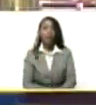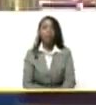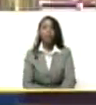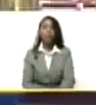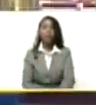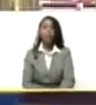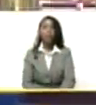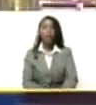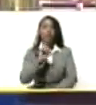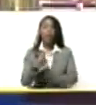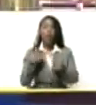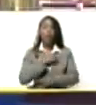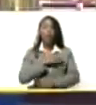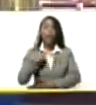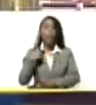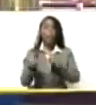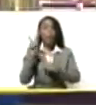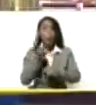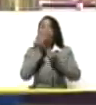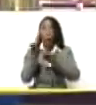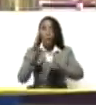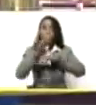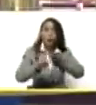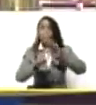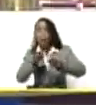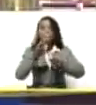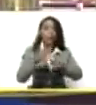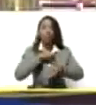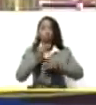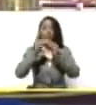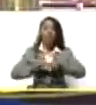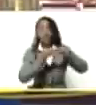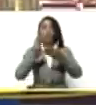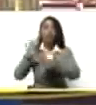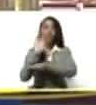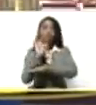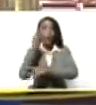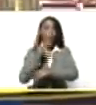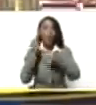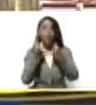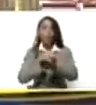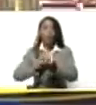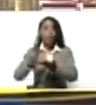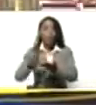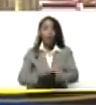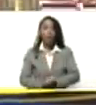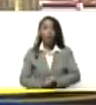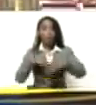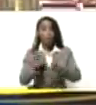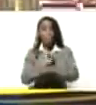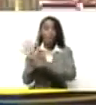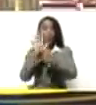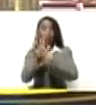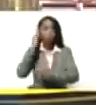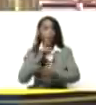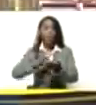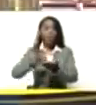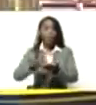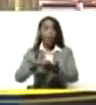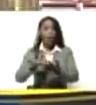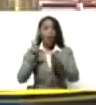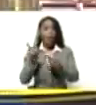letal pero yo digo compadre coronavirus coronavirus y el coronavirus es